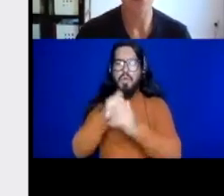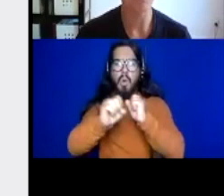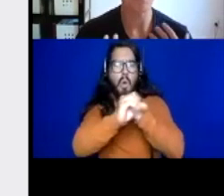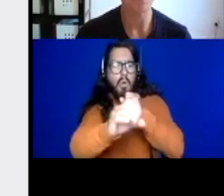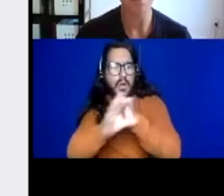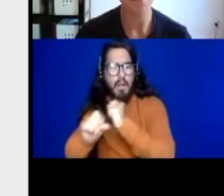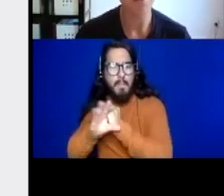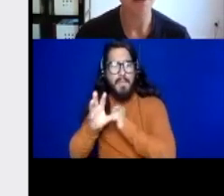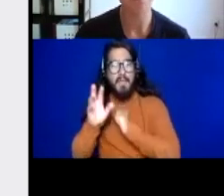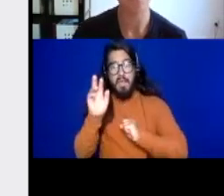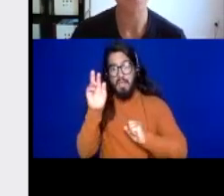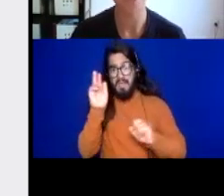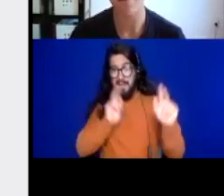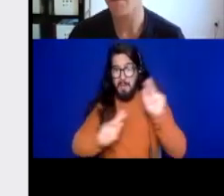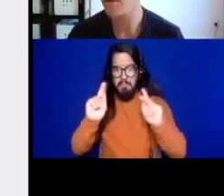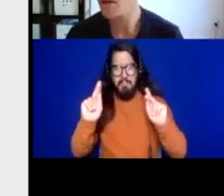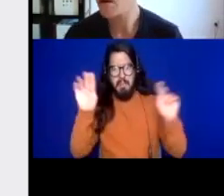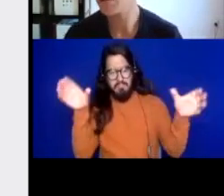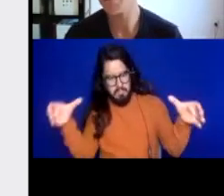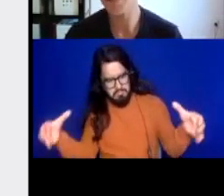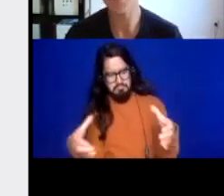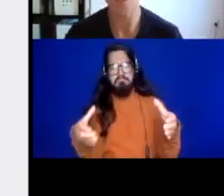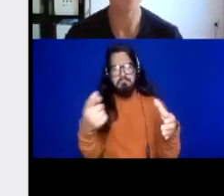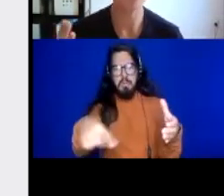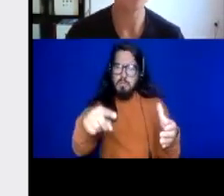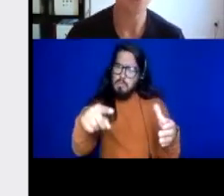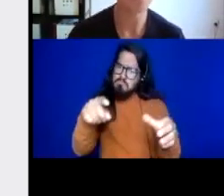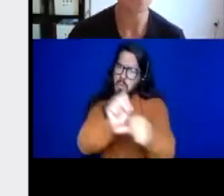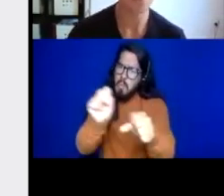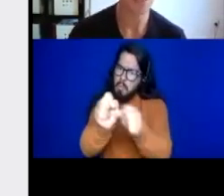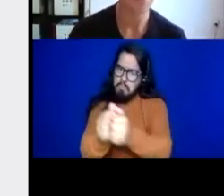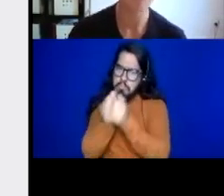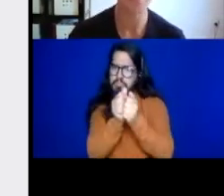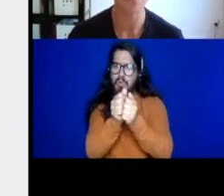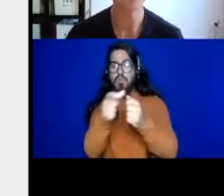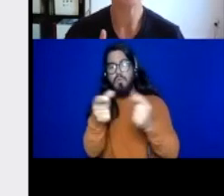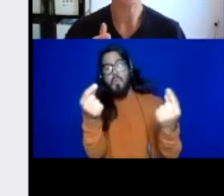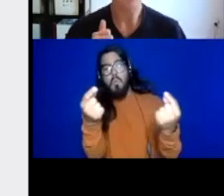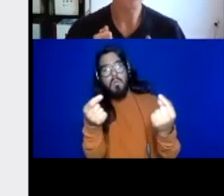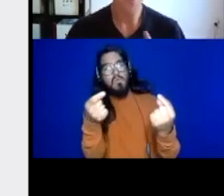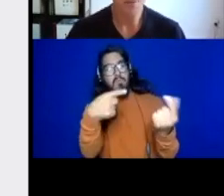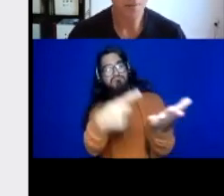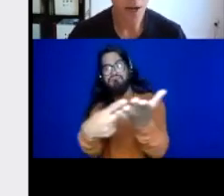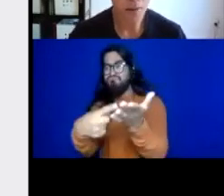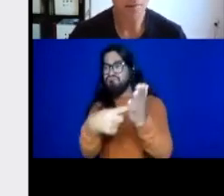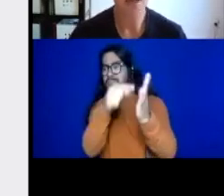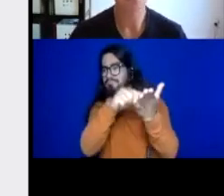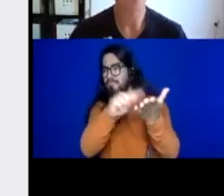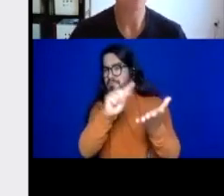campaña y tienen un nuevo grupo de personas que van a comenzar a trabajar juntas, es un momento para tener su